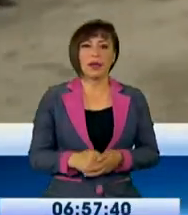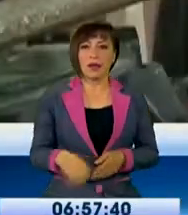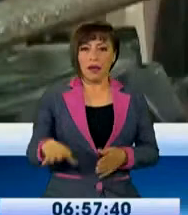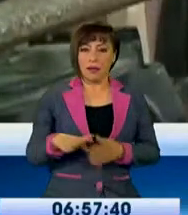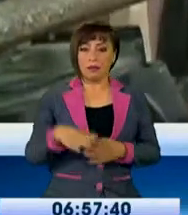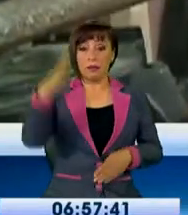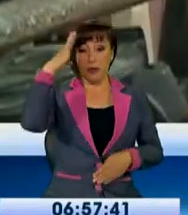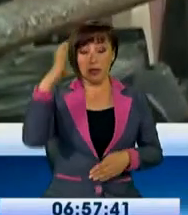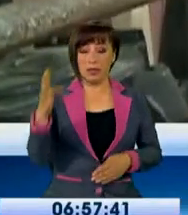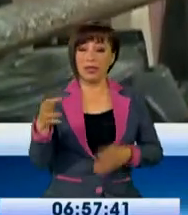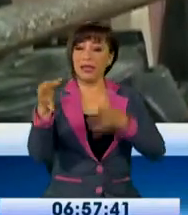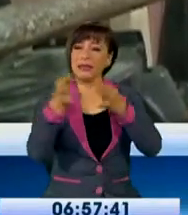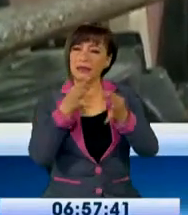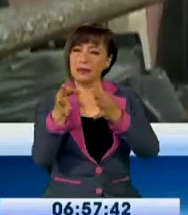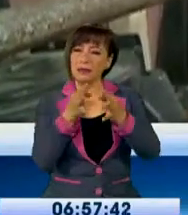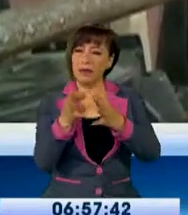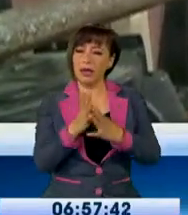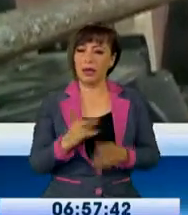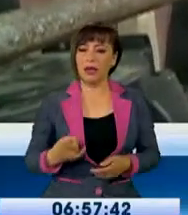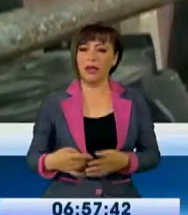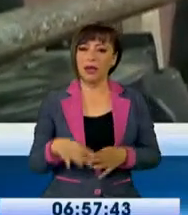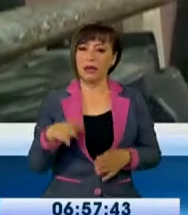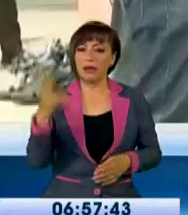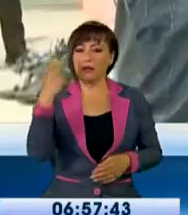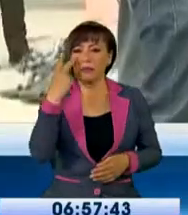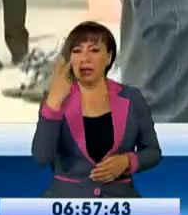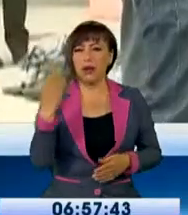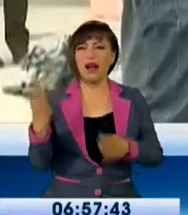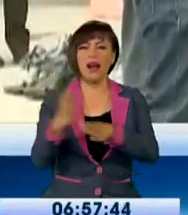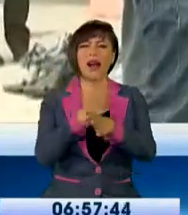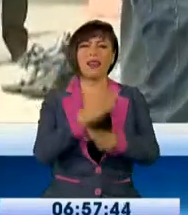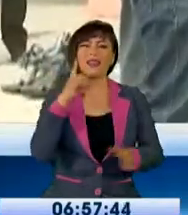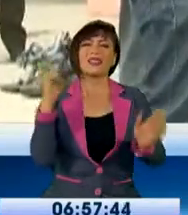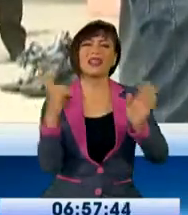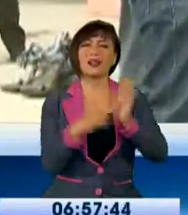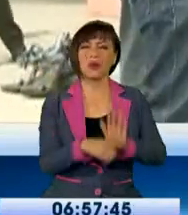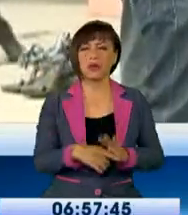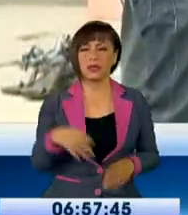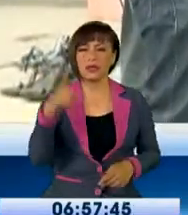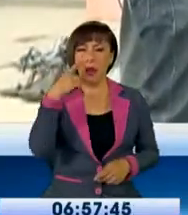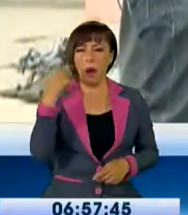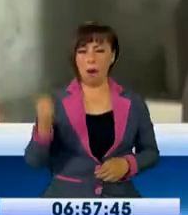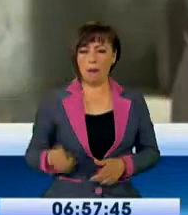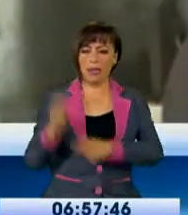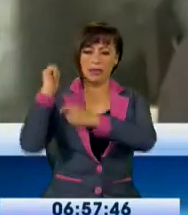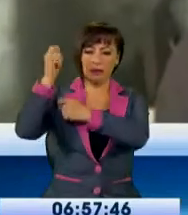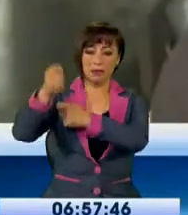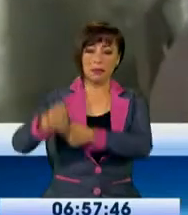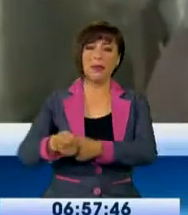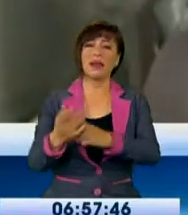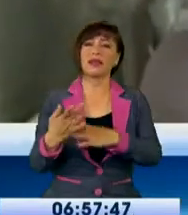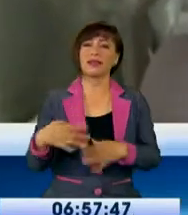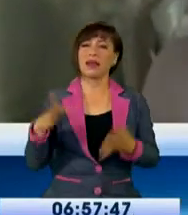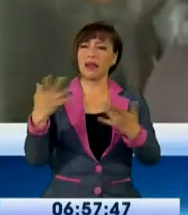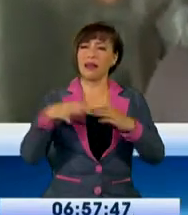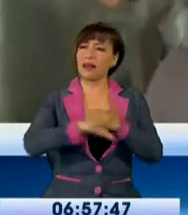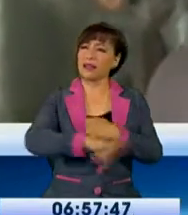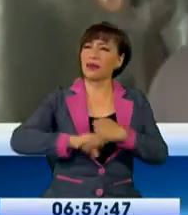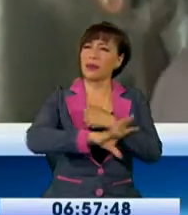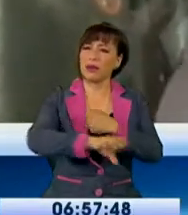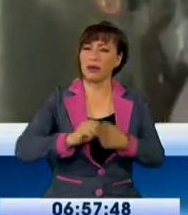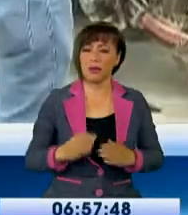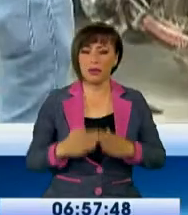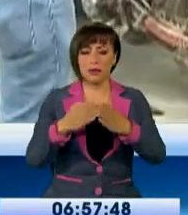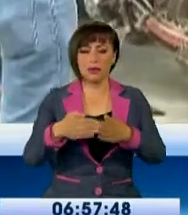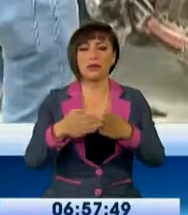Gallardo, el operativo se efectuó por las diferentes denuncias de pescadores sobre el robo de sus motores en alta mar y que en ciertos